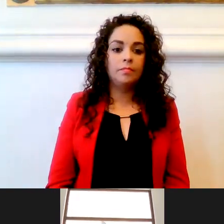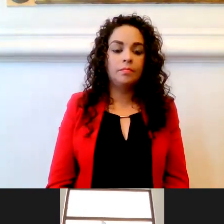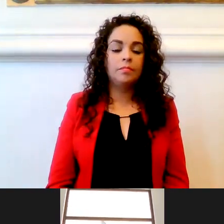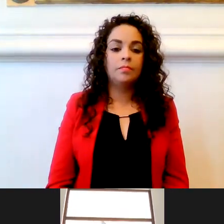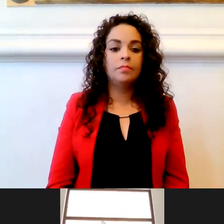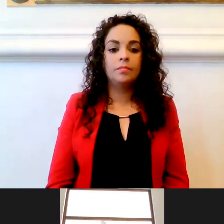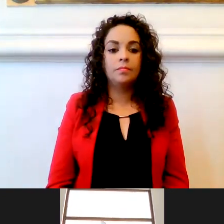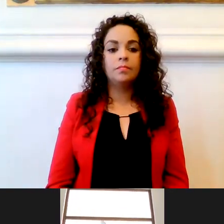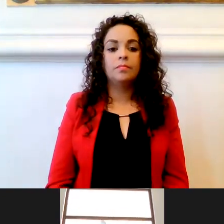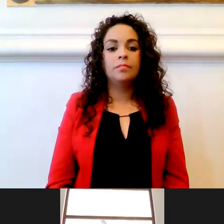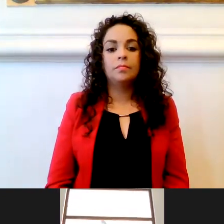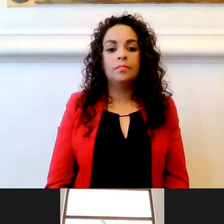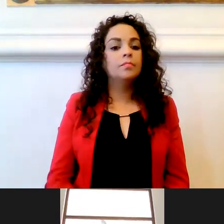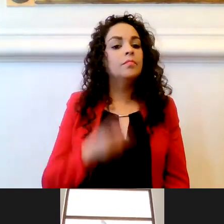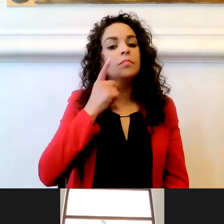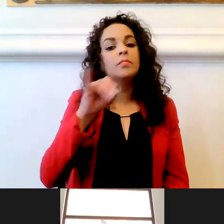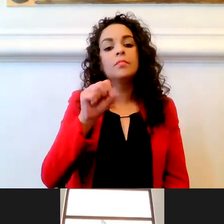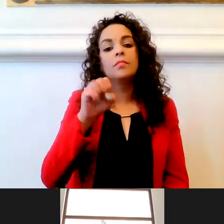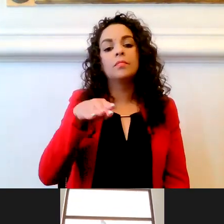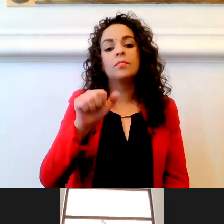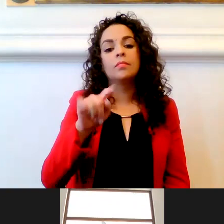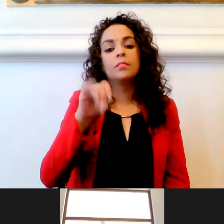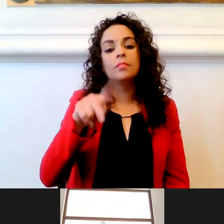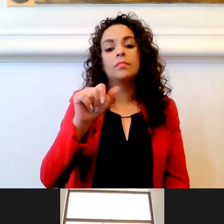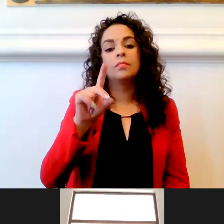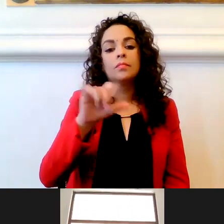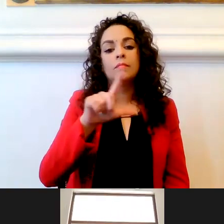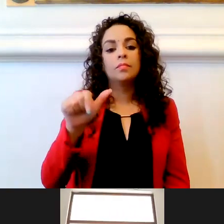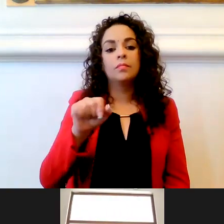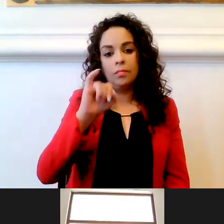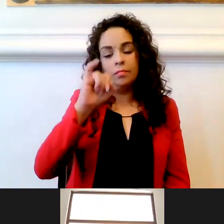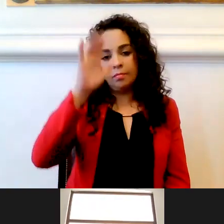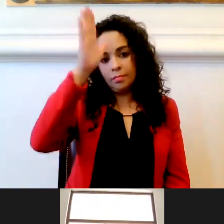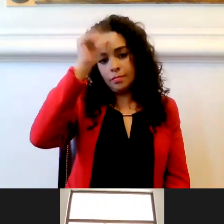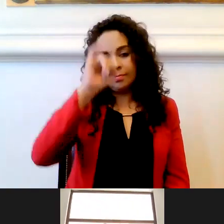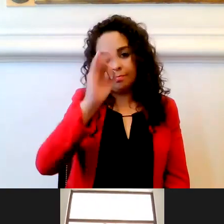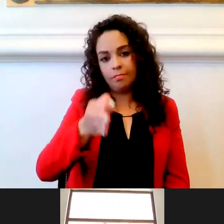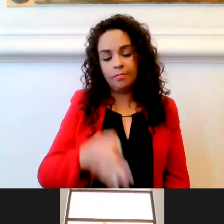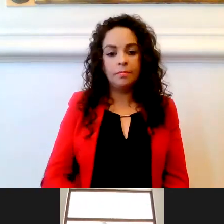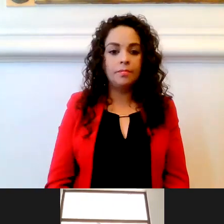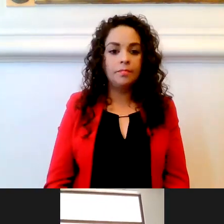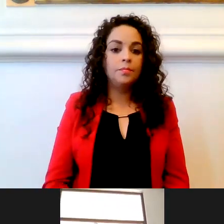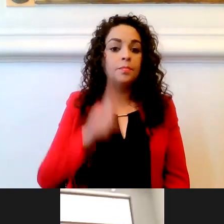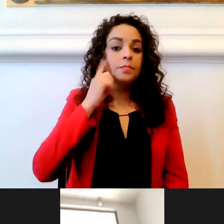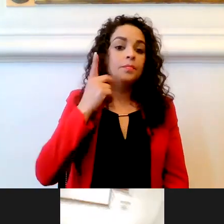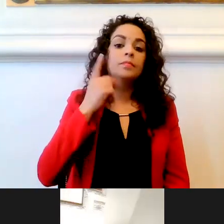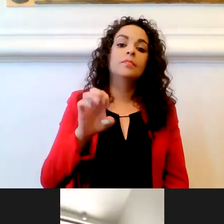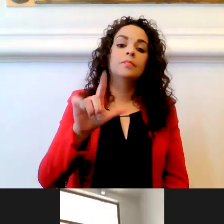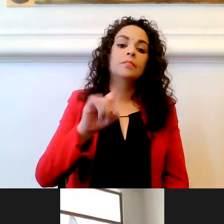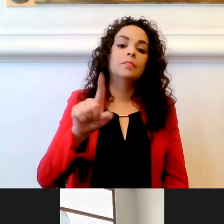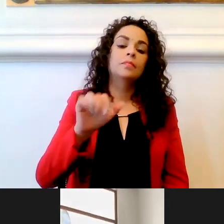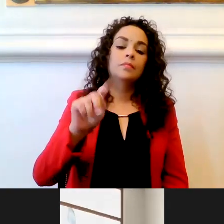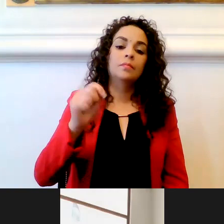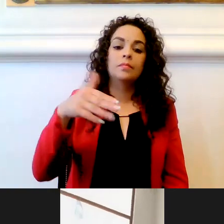Diputado José Martín Padilla Sánchez. Martín Padilla, a favor. Gracias, diputado. Diputada Elizabeth Mateos Hernández. Elizabeth Mateos, a